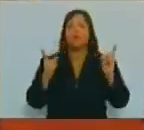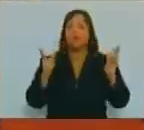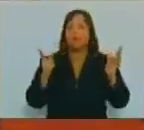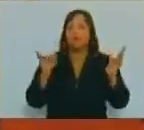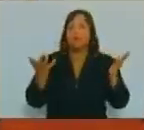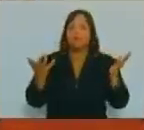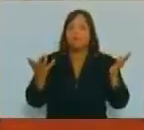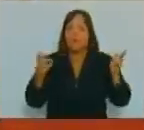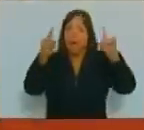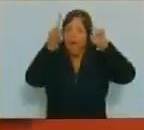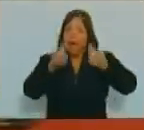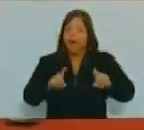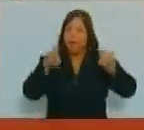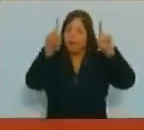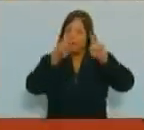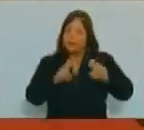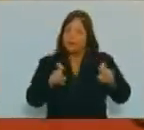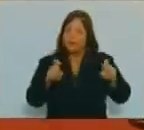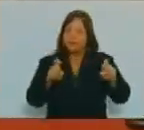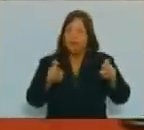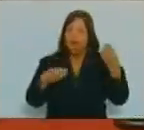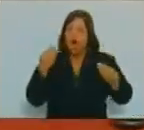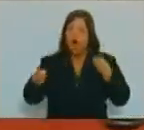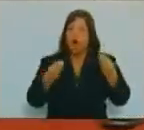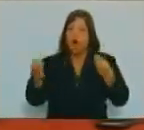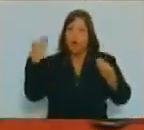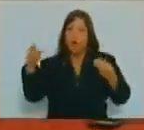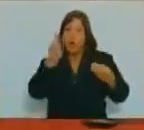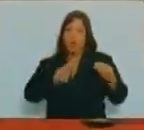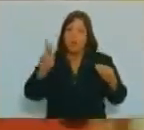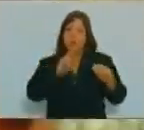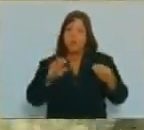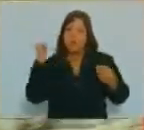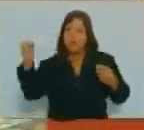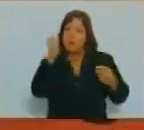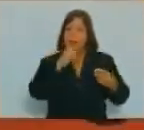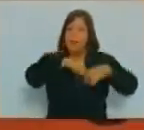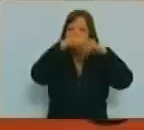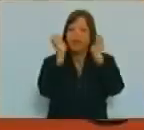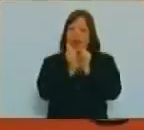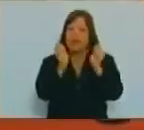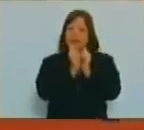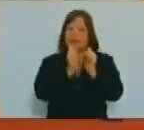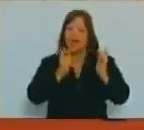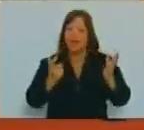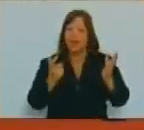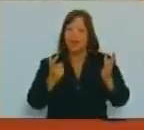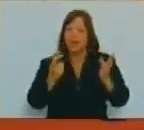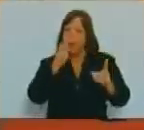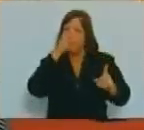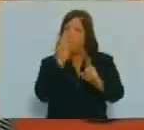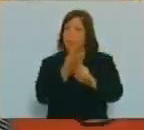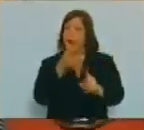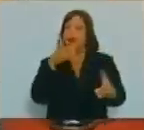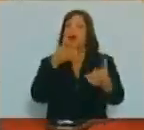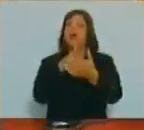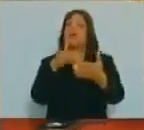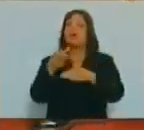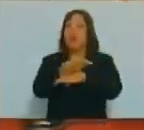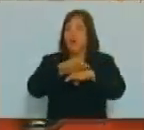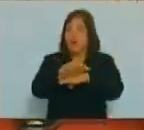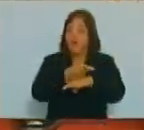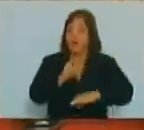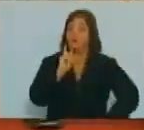analizar cómo se viene utilizando la criminalidad violenta para afectar al gobierno